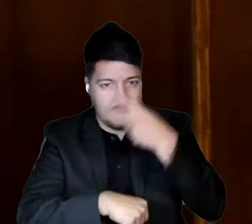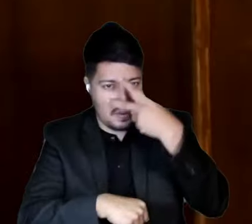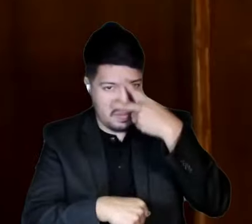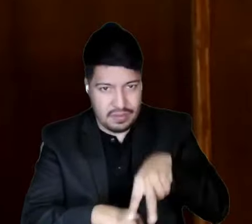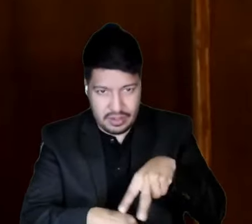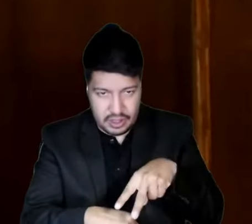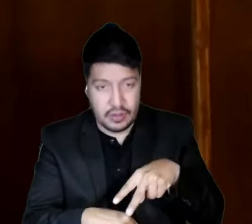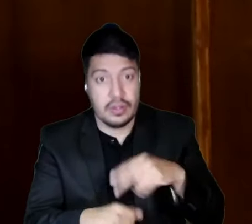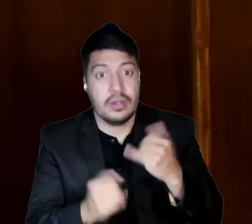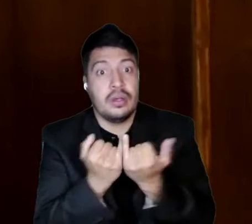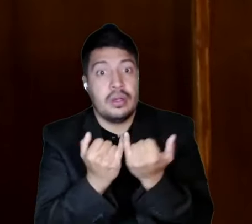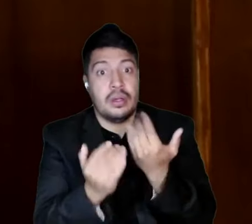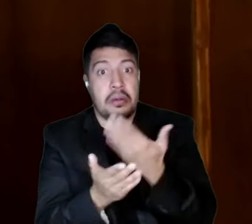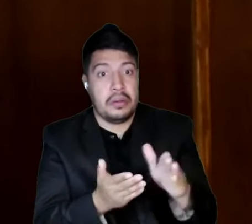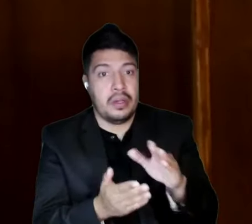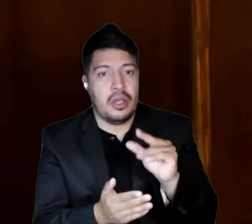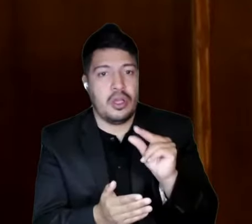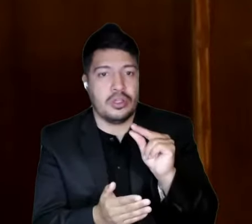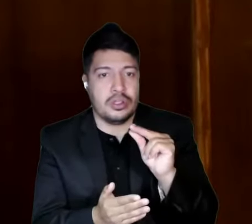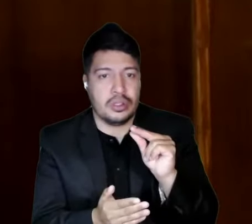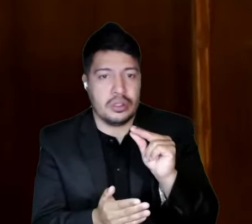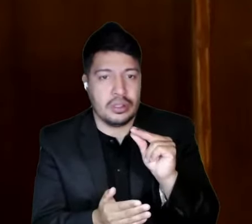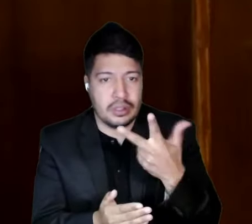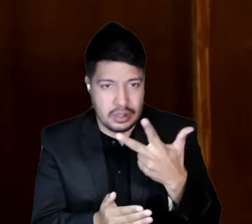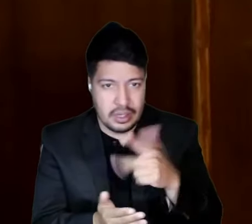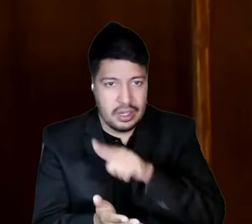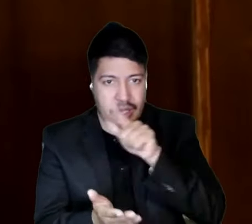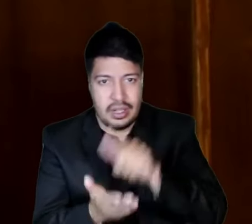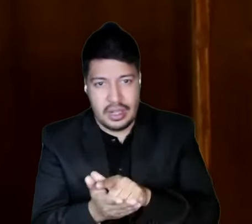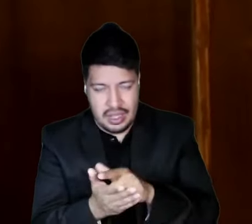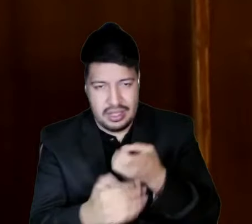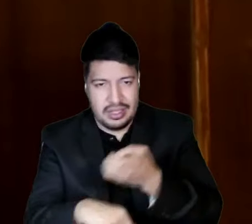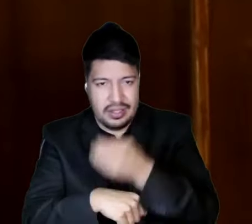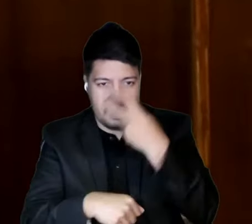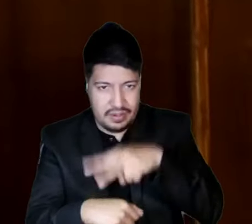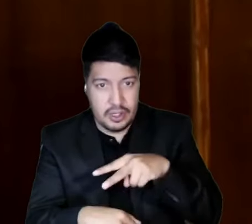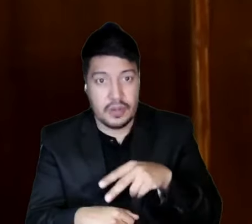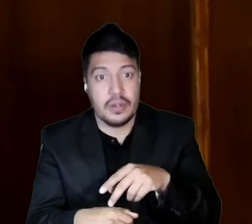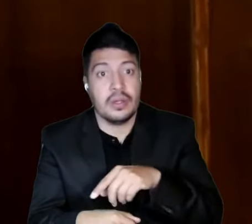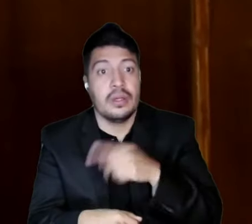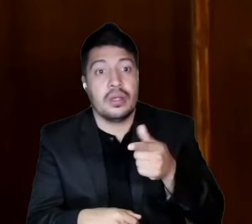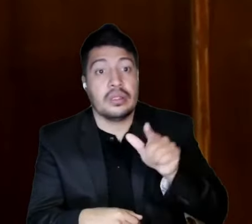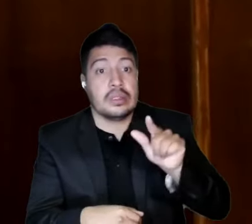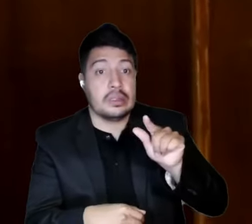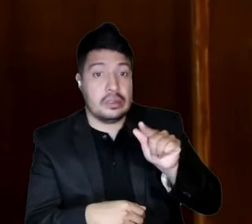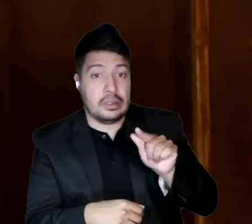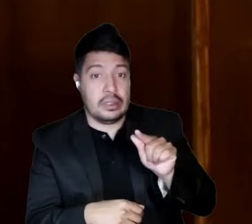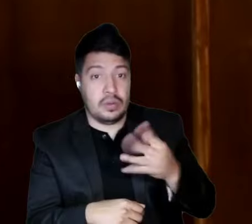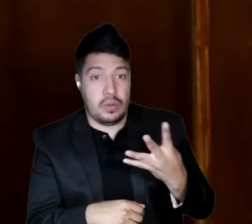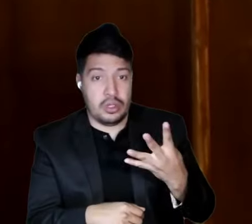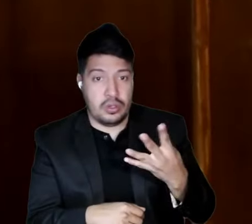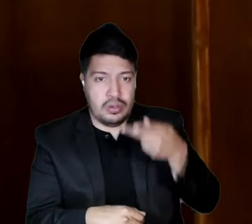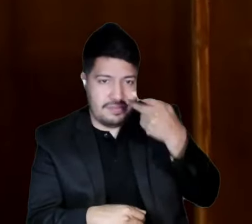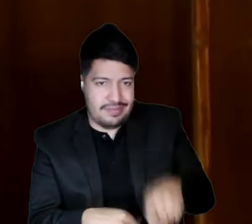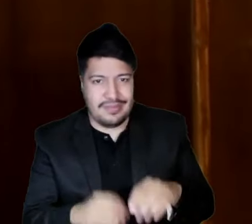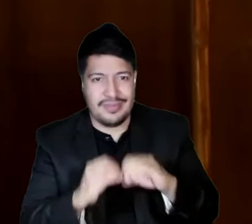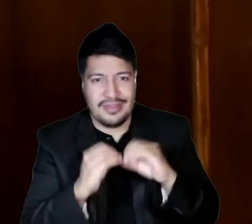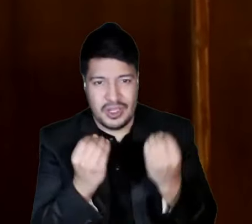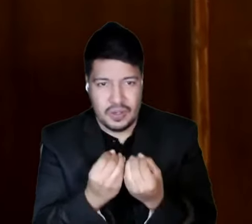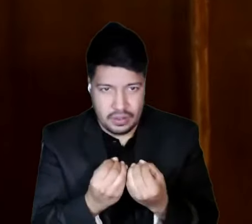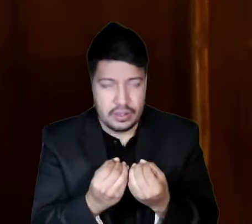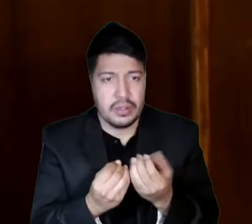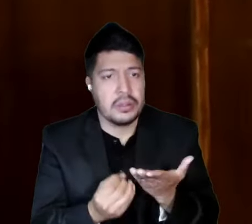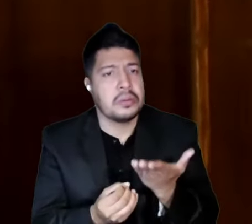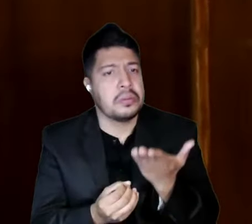la Ley Orgánica del poder legislativo y 74 del reglamento de este poder nos permitimos solicitar la dispensa de trámite de